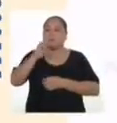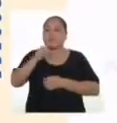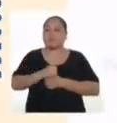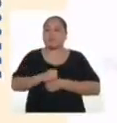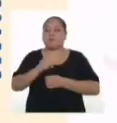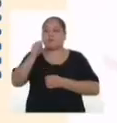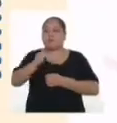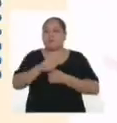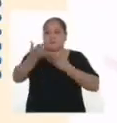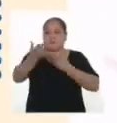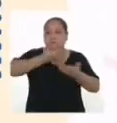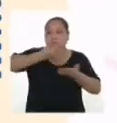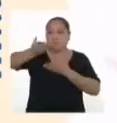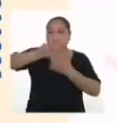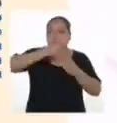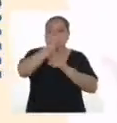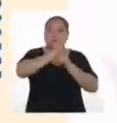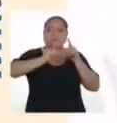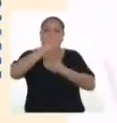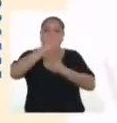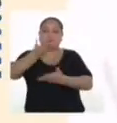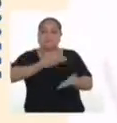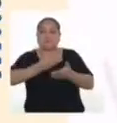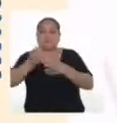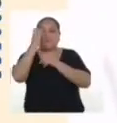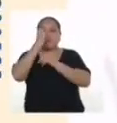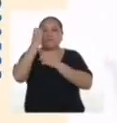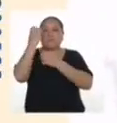interrelación social y económica.